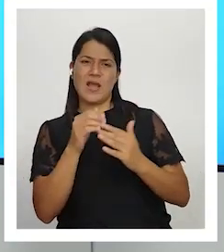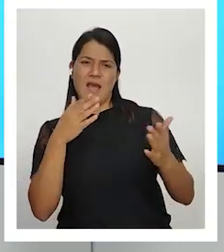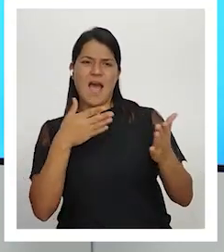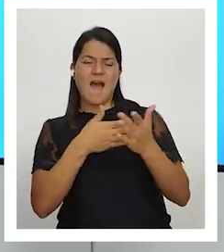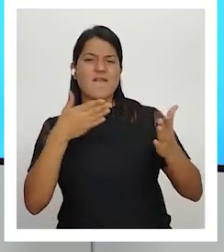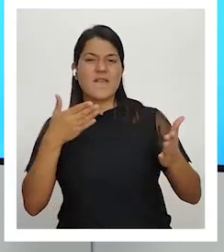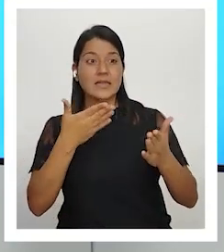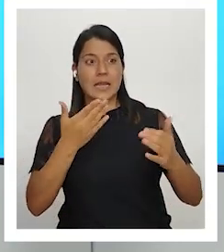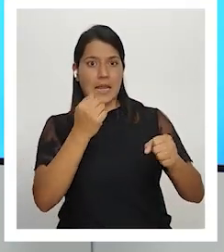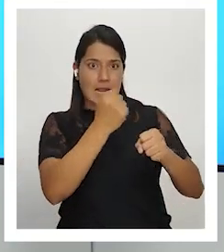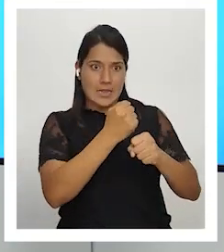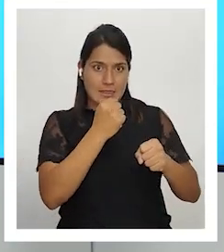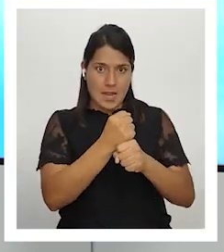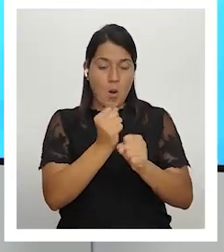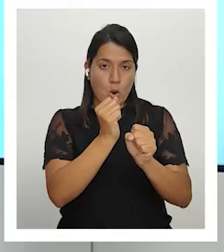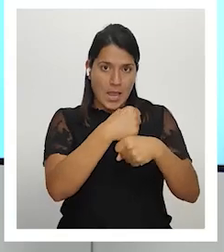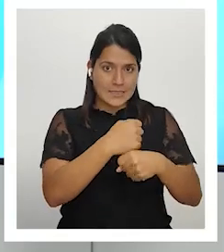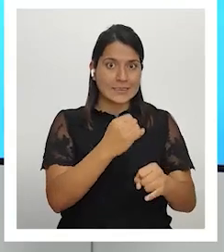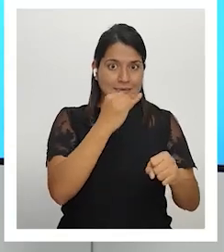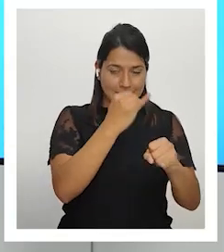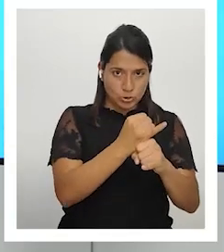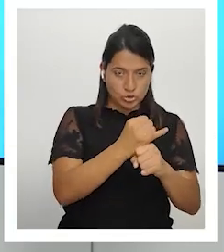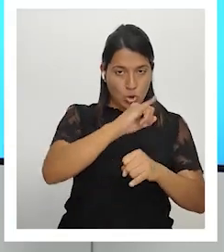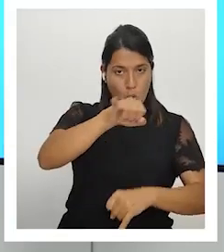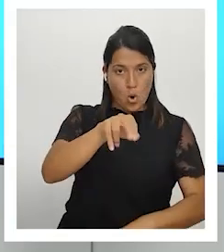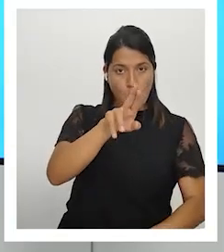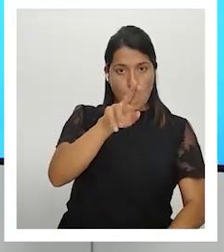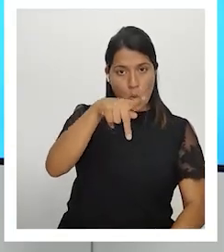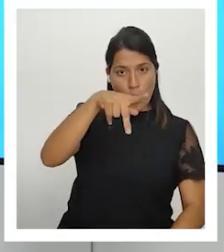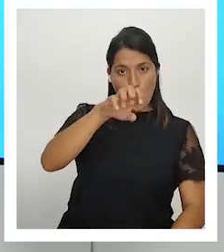operatividad institucional, sino también al régimen